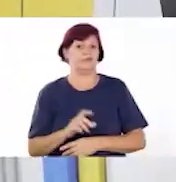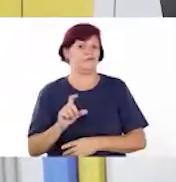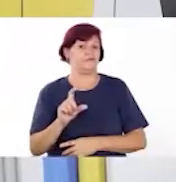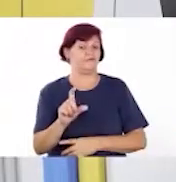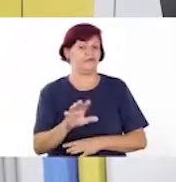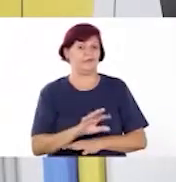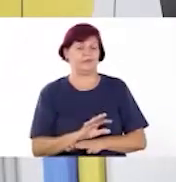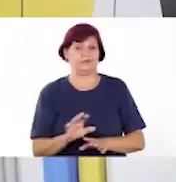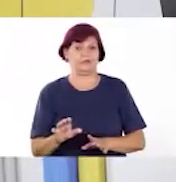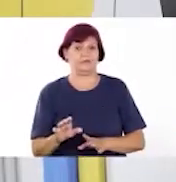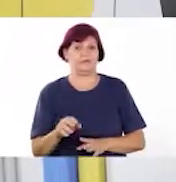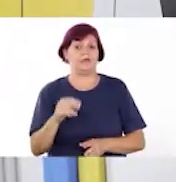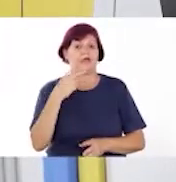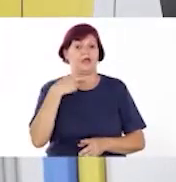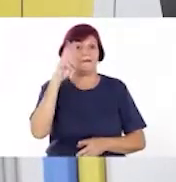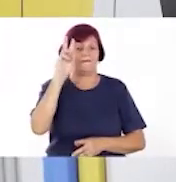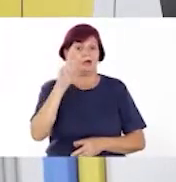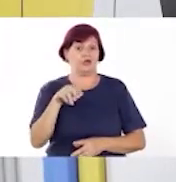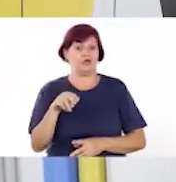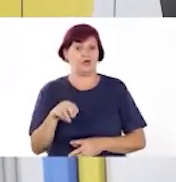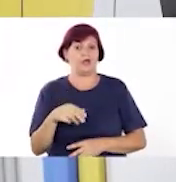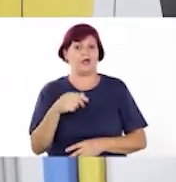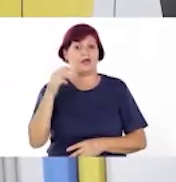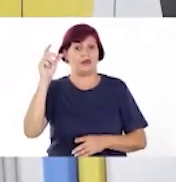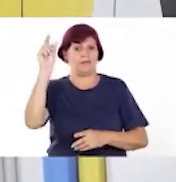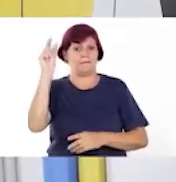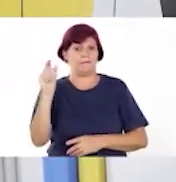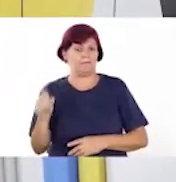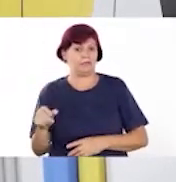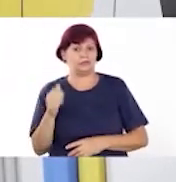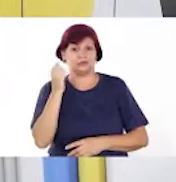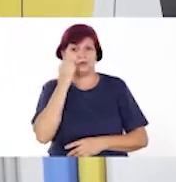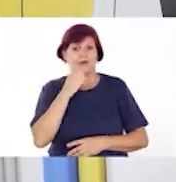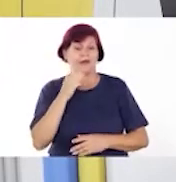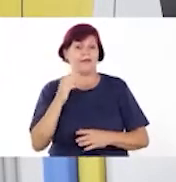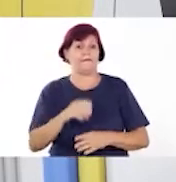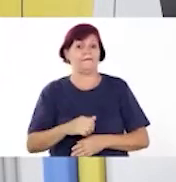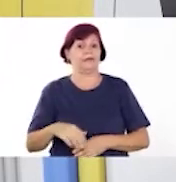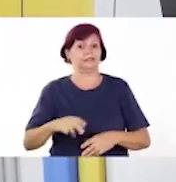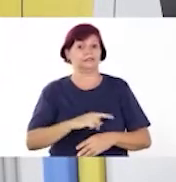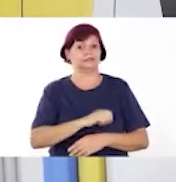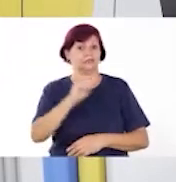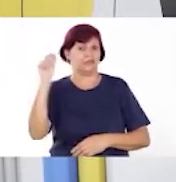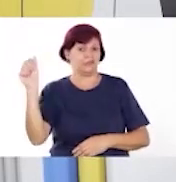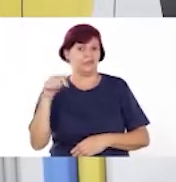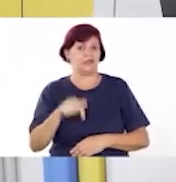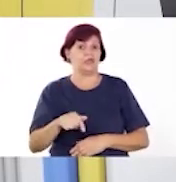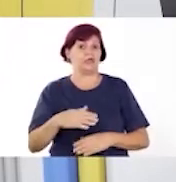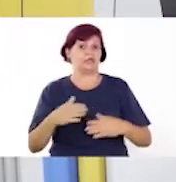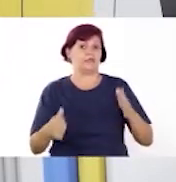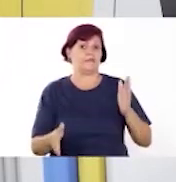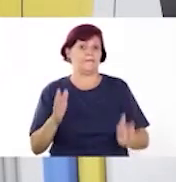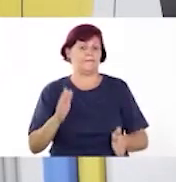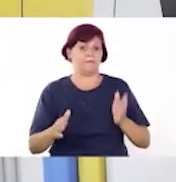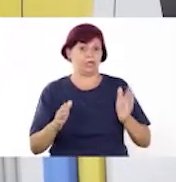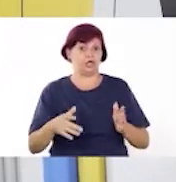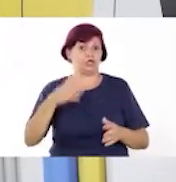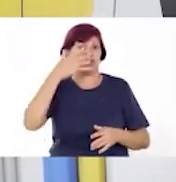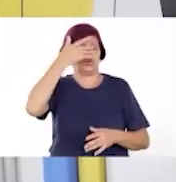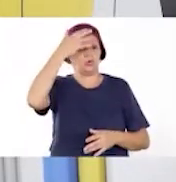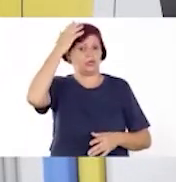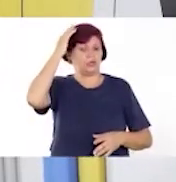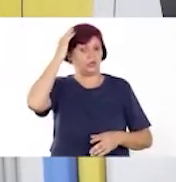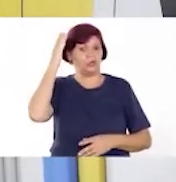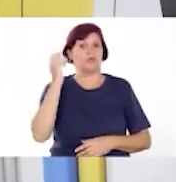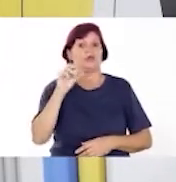Finalmente, deberán valorar las figuras revolucionarias más destacadas de este periodo: Julio Antonio Mella y